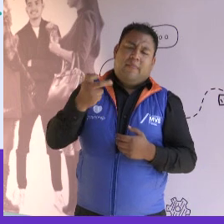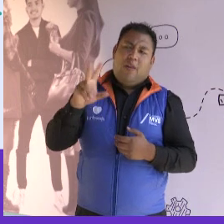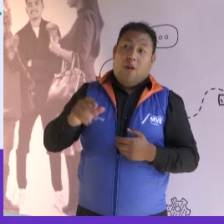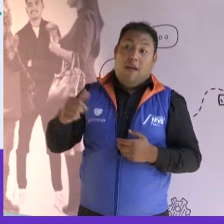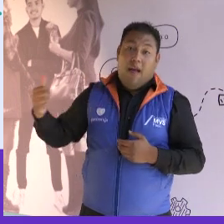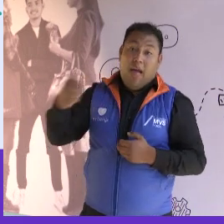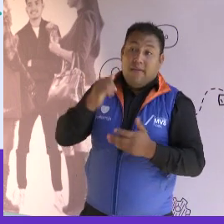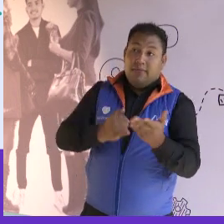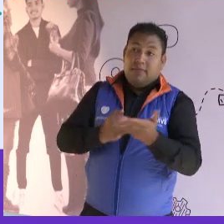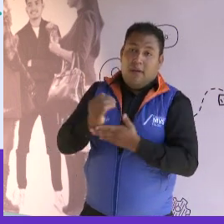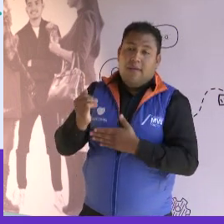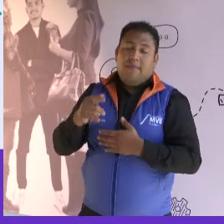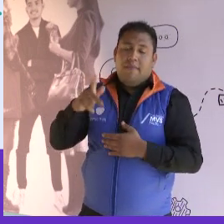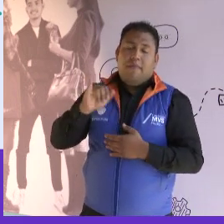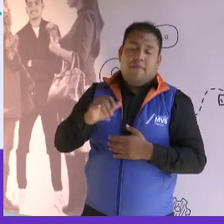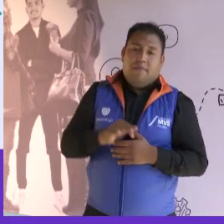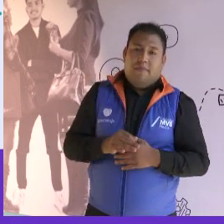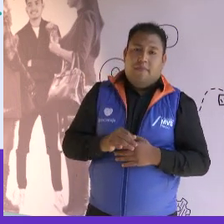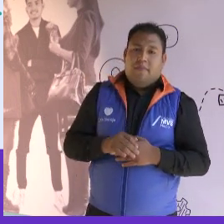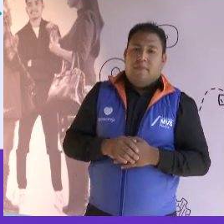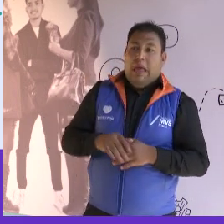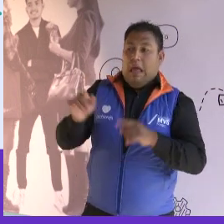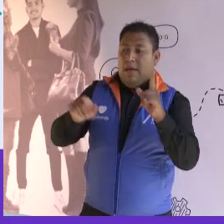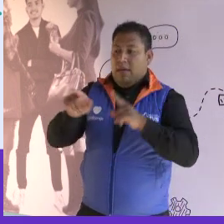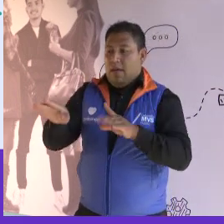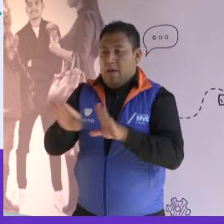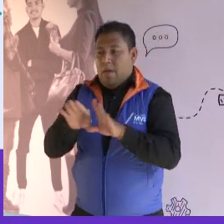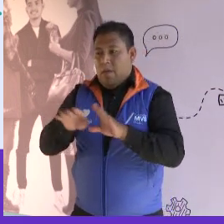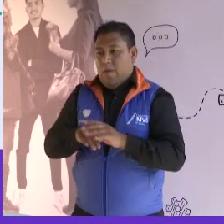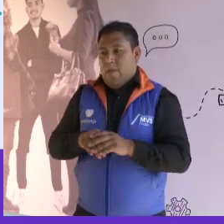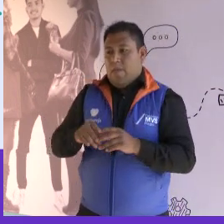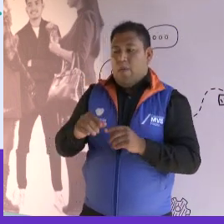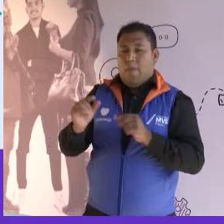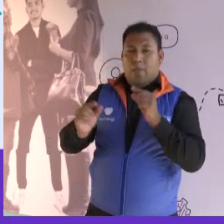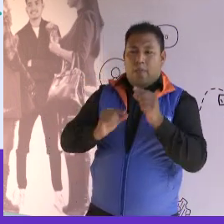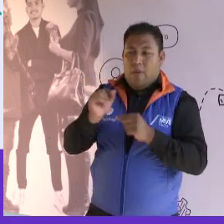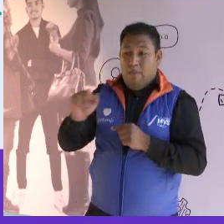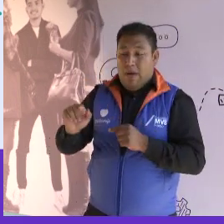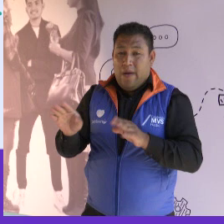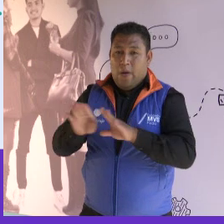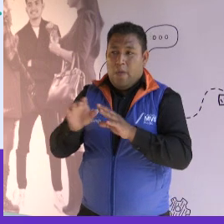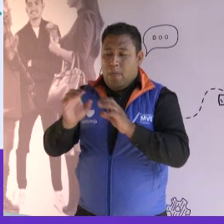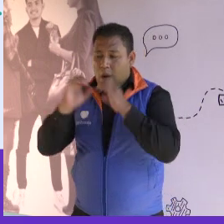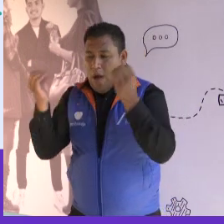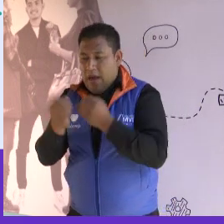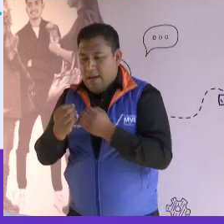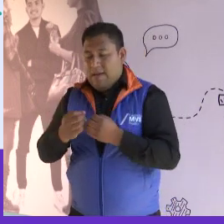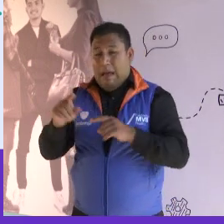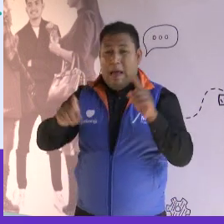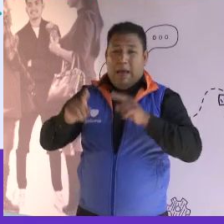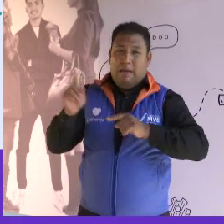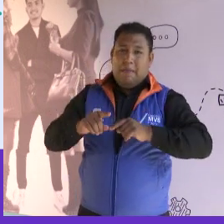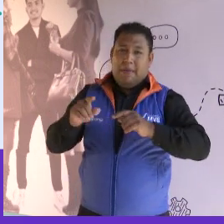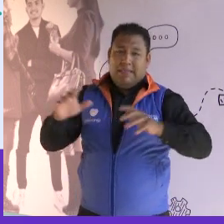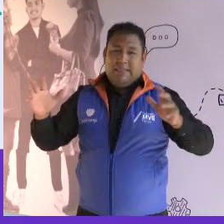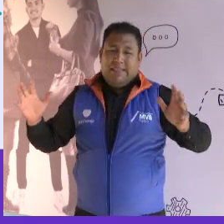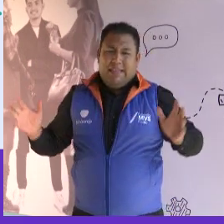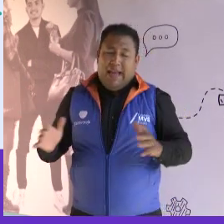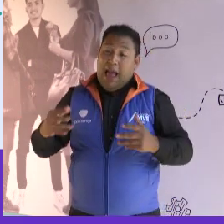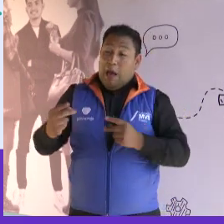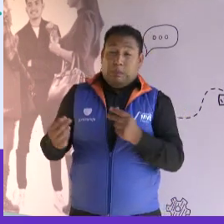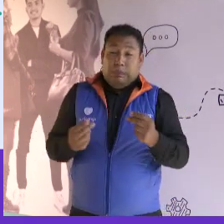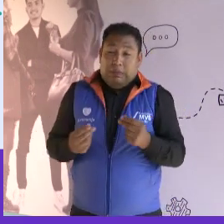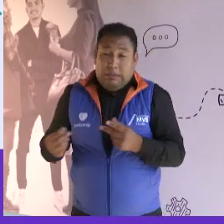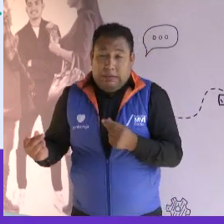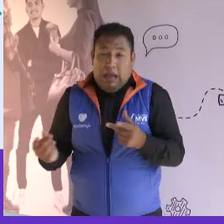de haber convicción, pues bueno, el mundo es ancho y largo, ¿no? Entonces, creo que en momento